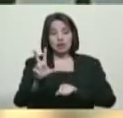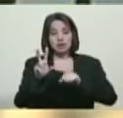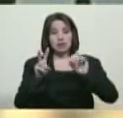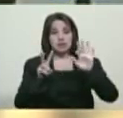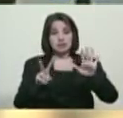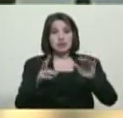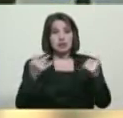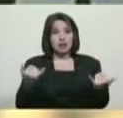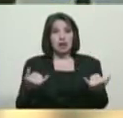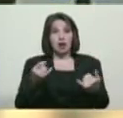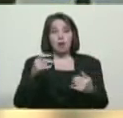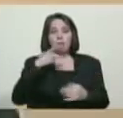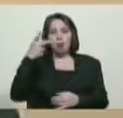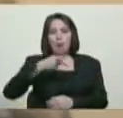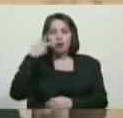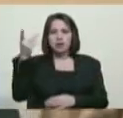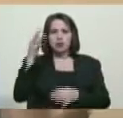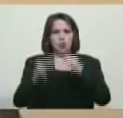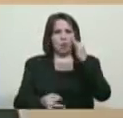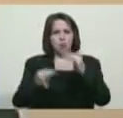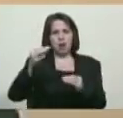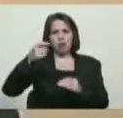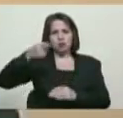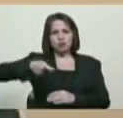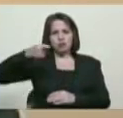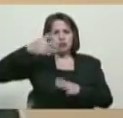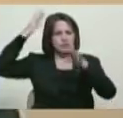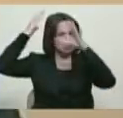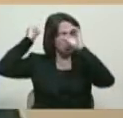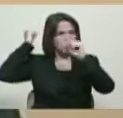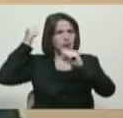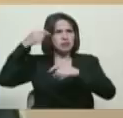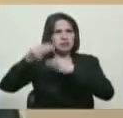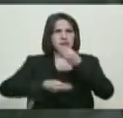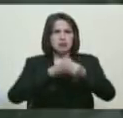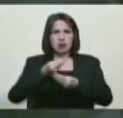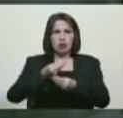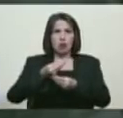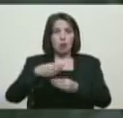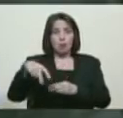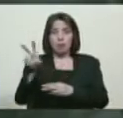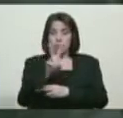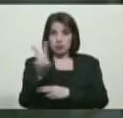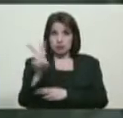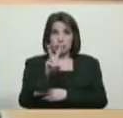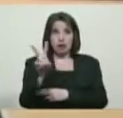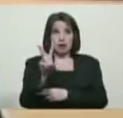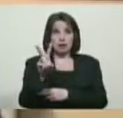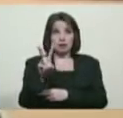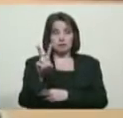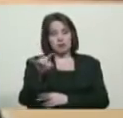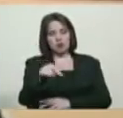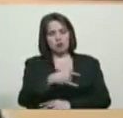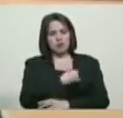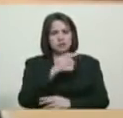político, abogado y diplomático venezolano, egresado de la Universidad Central de Venezuela de Caracas